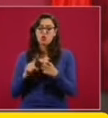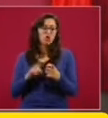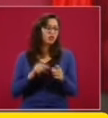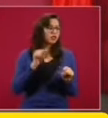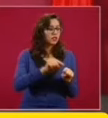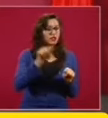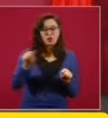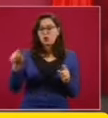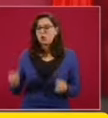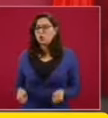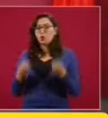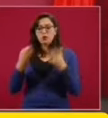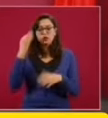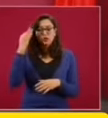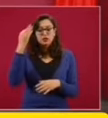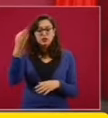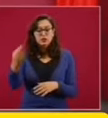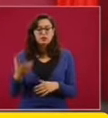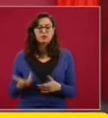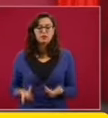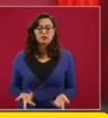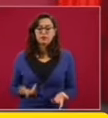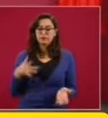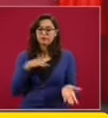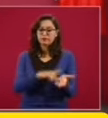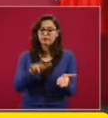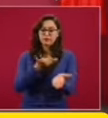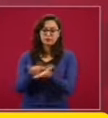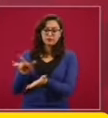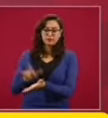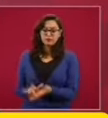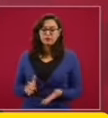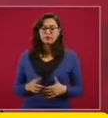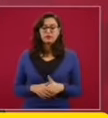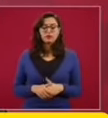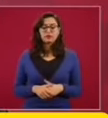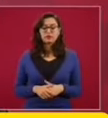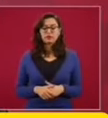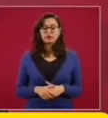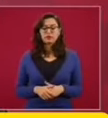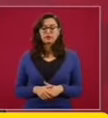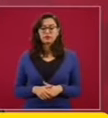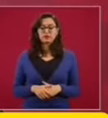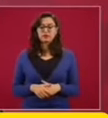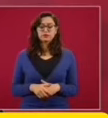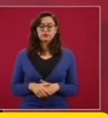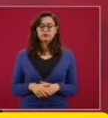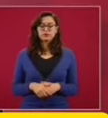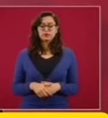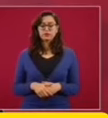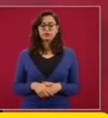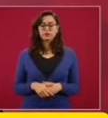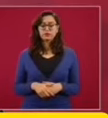nos va a llevar así, los apoyos que se tienen que